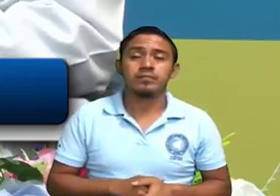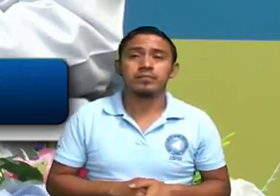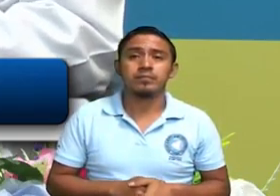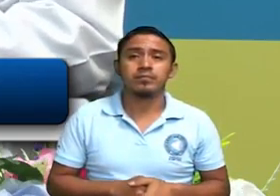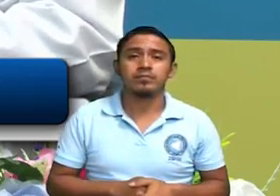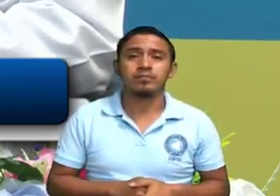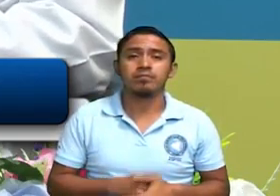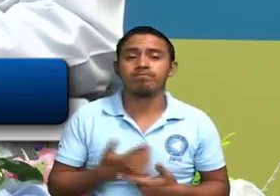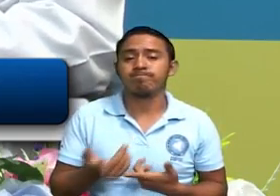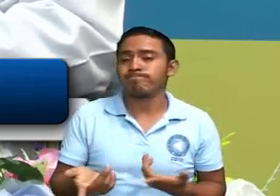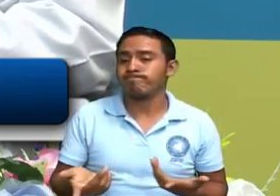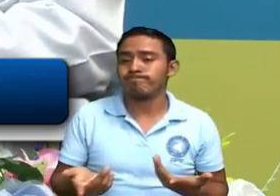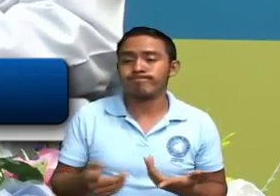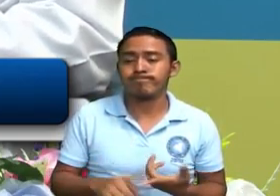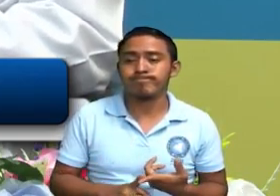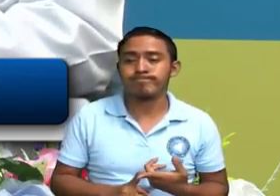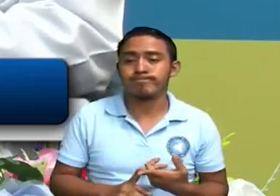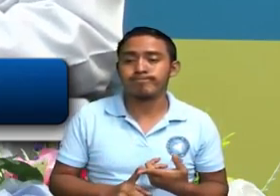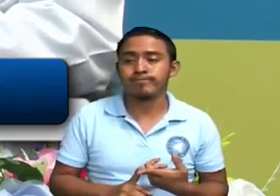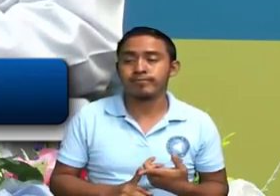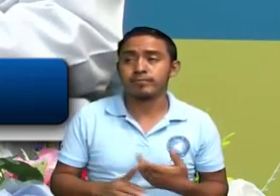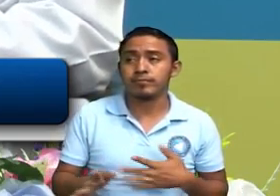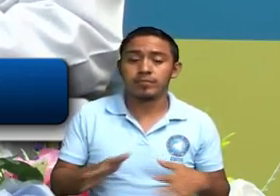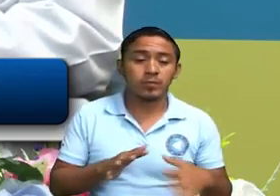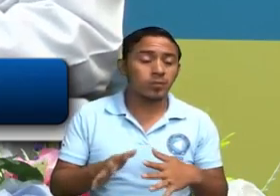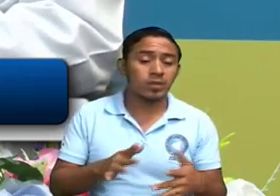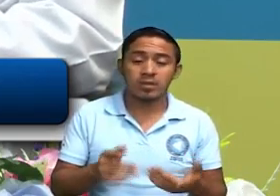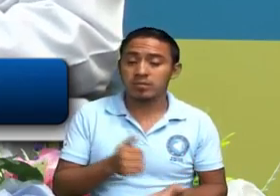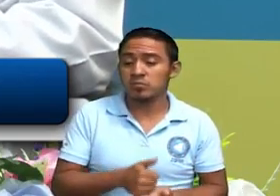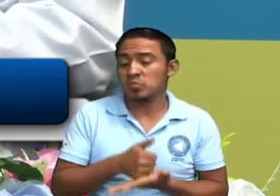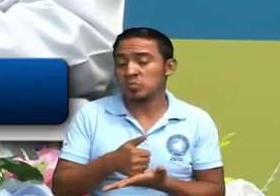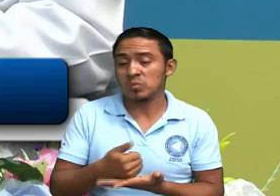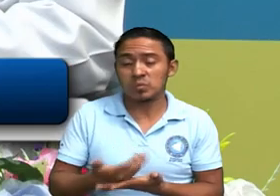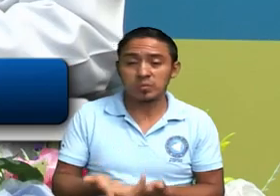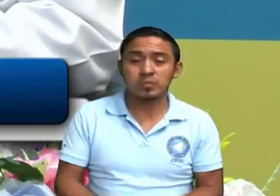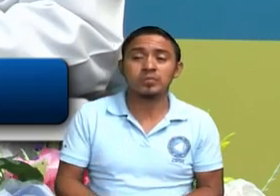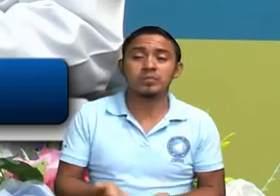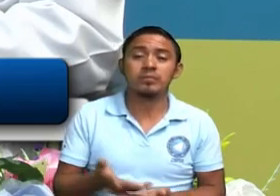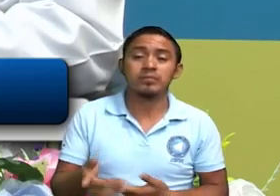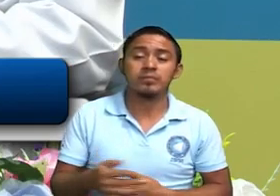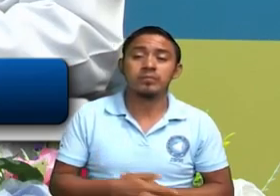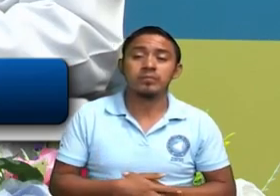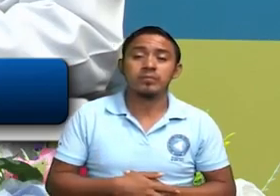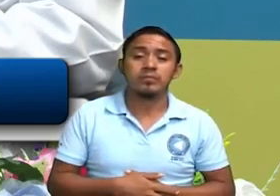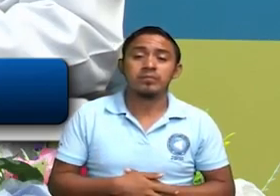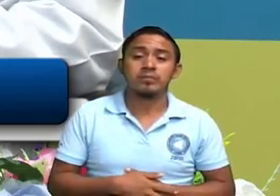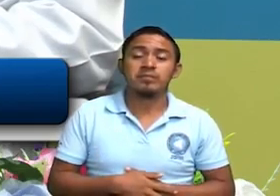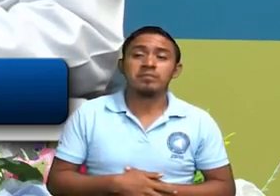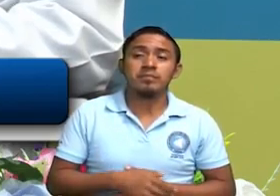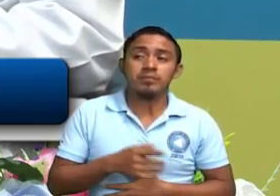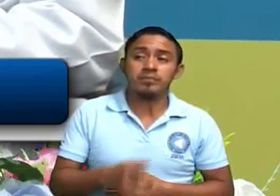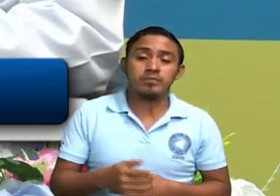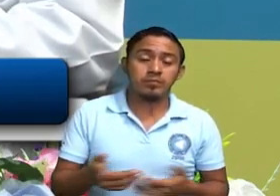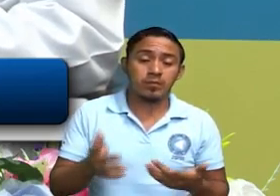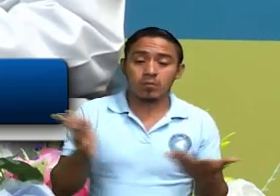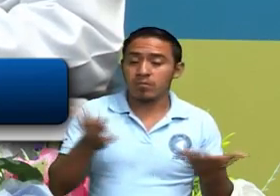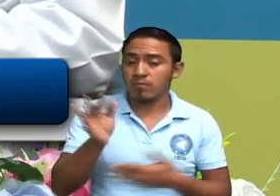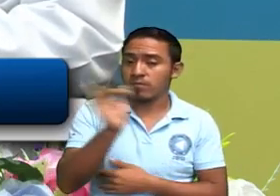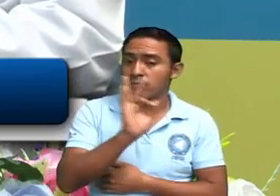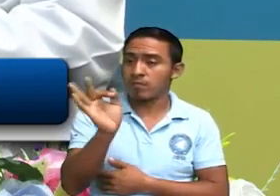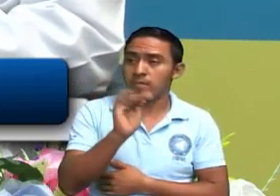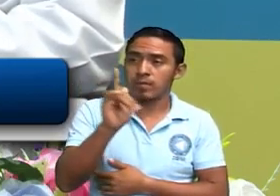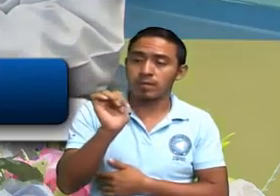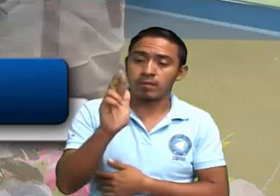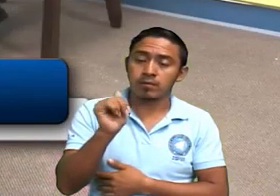no es irreversible el problema, y entonces ya el tratamiento ya es